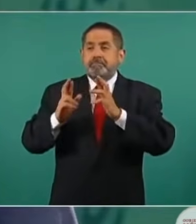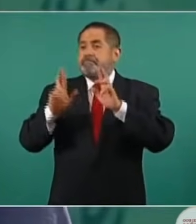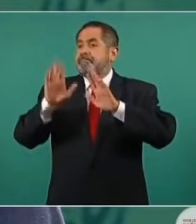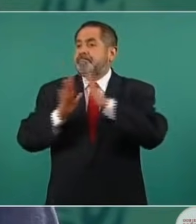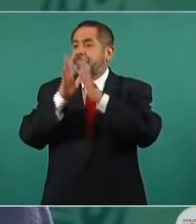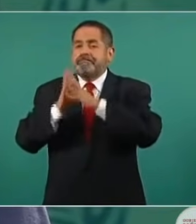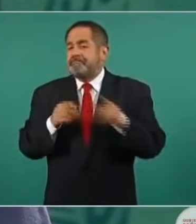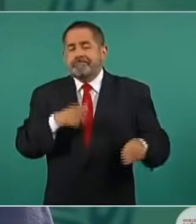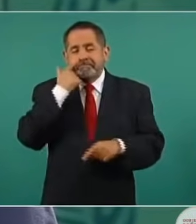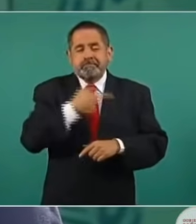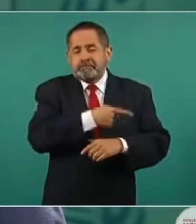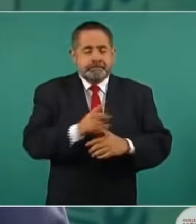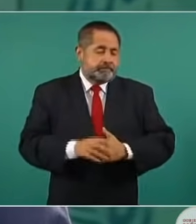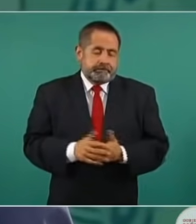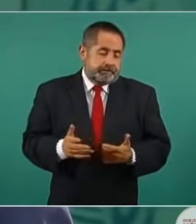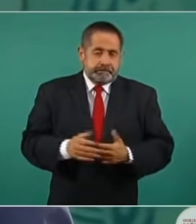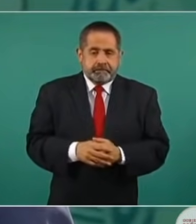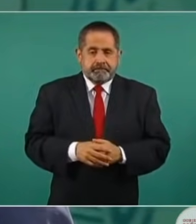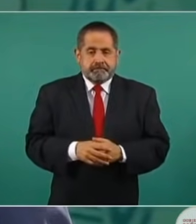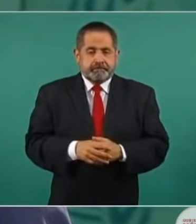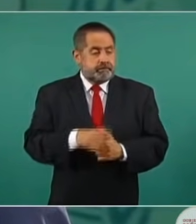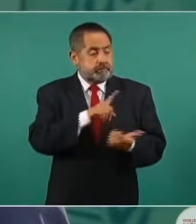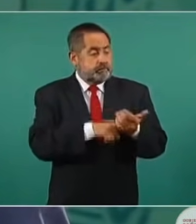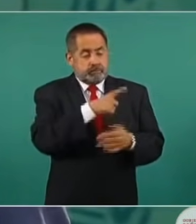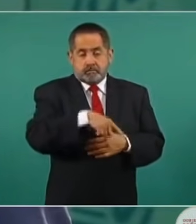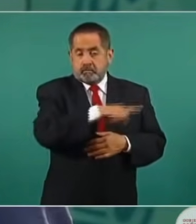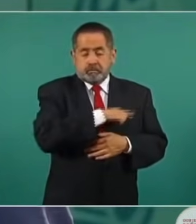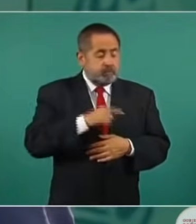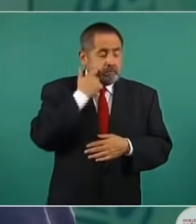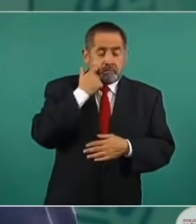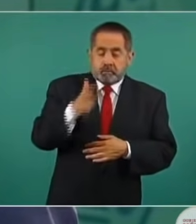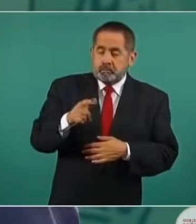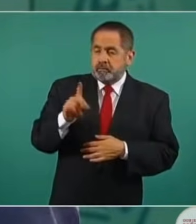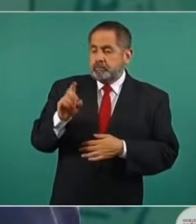porque suele pasar que no les gusta la democracia,